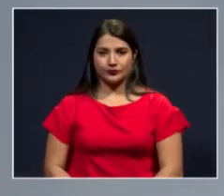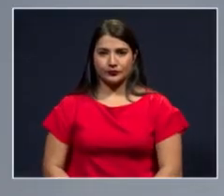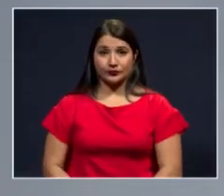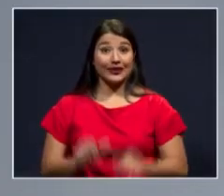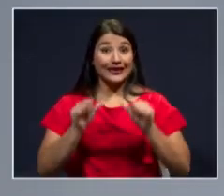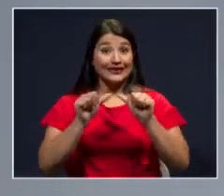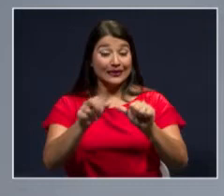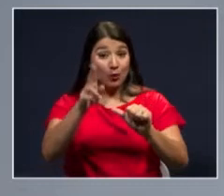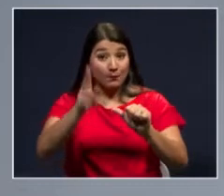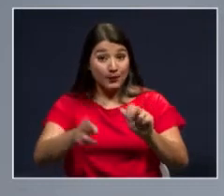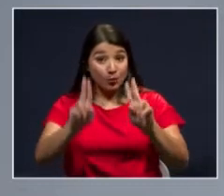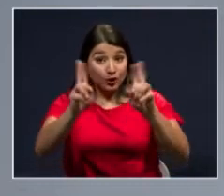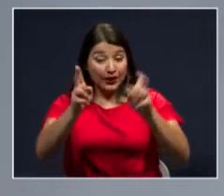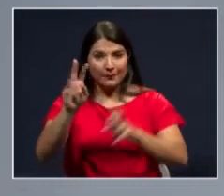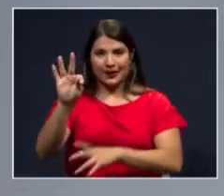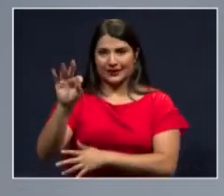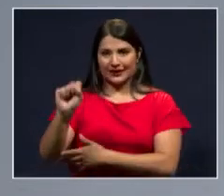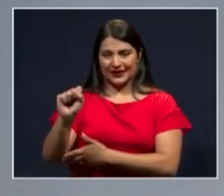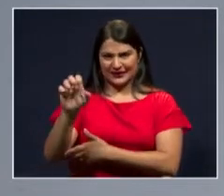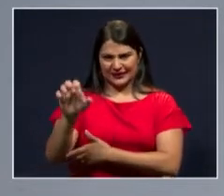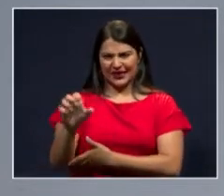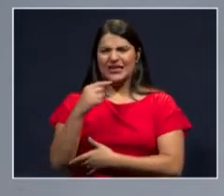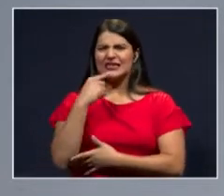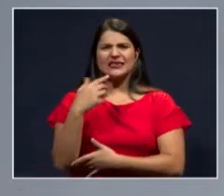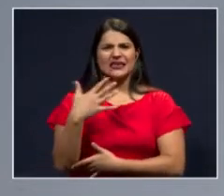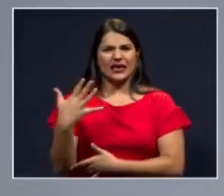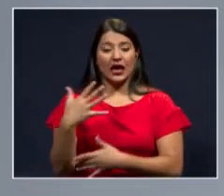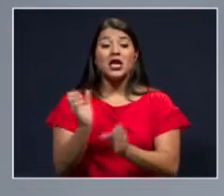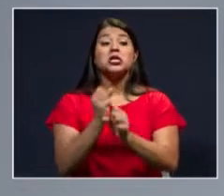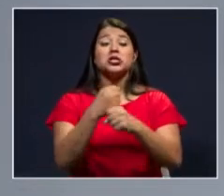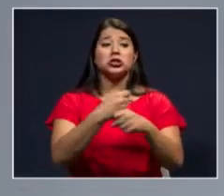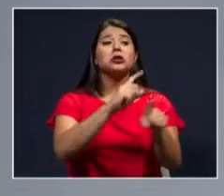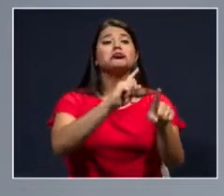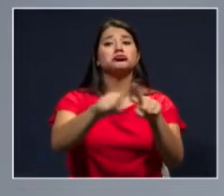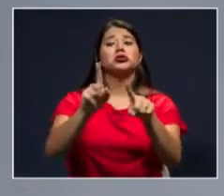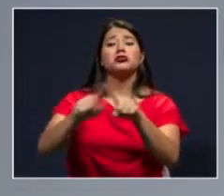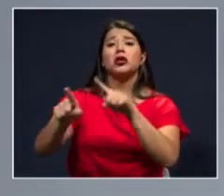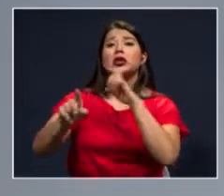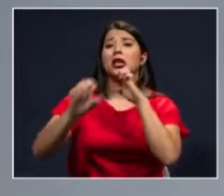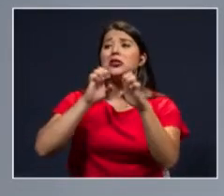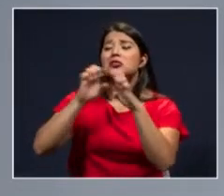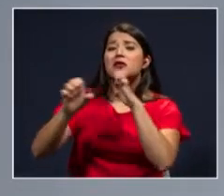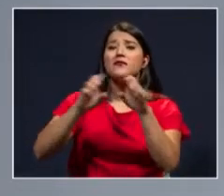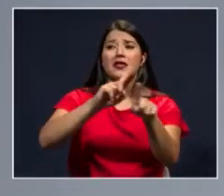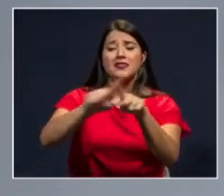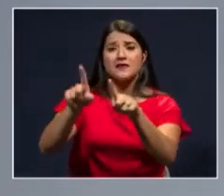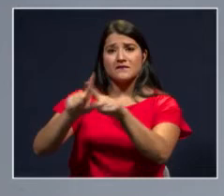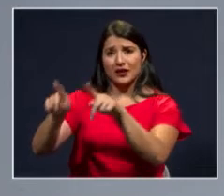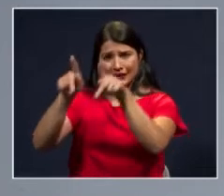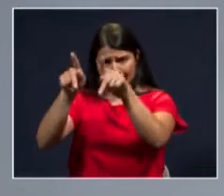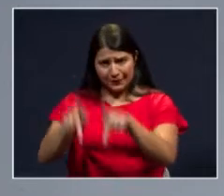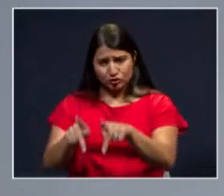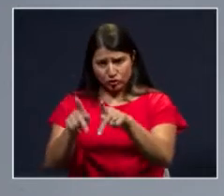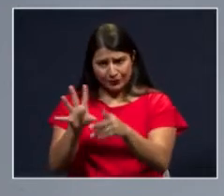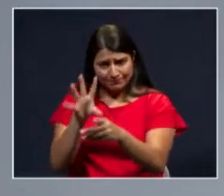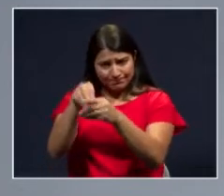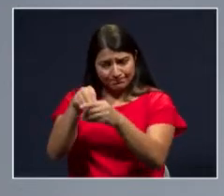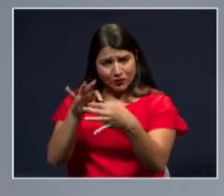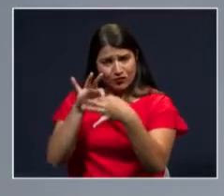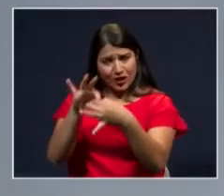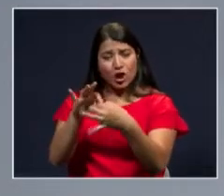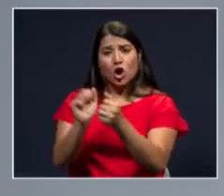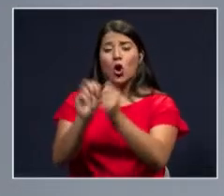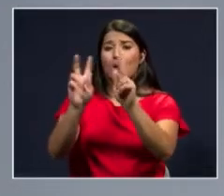Siempre en este tema, el Tribunal Supremo de Elecciones afirmó que realizaron varias entrevistas a diferentes actores que estuvieron vinculados con el